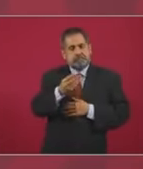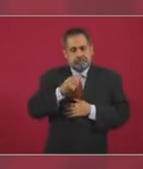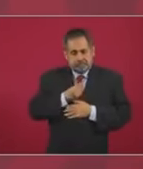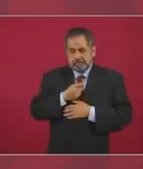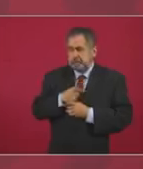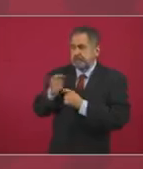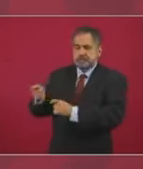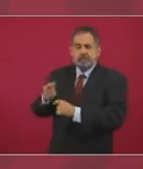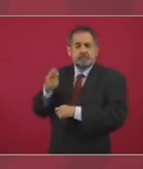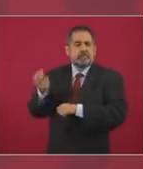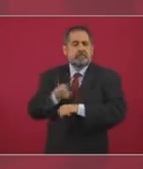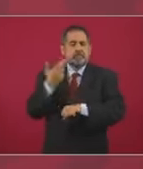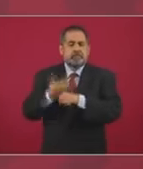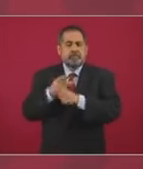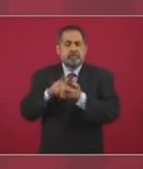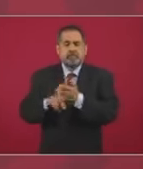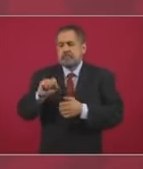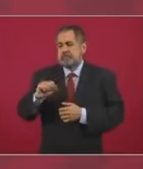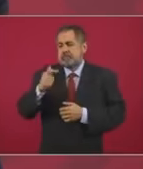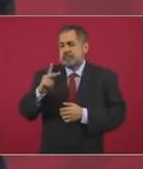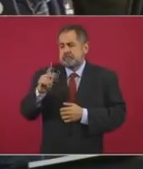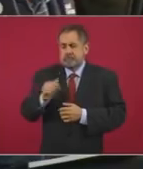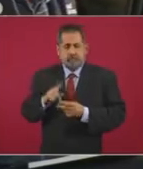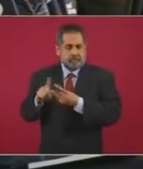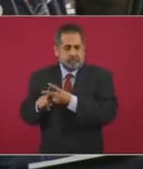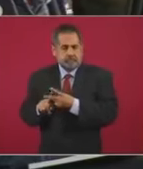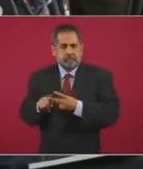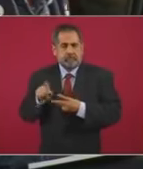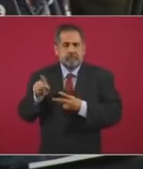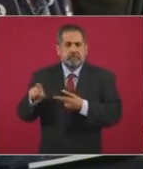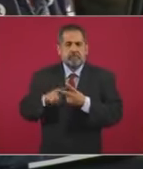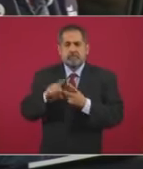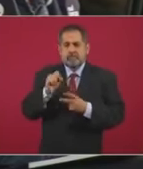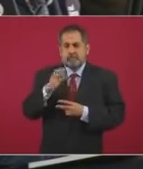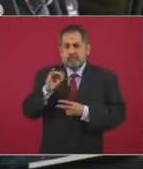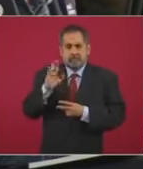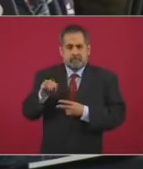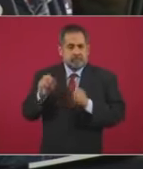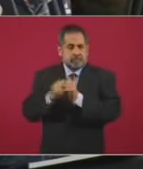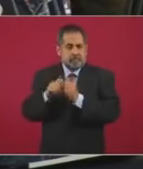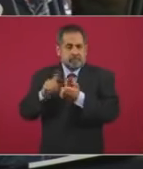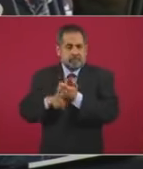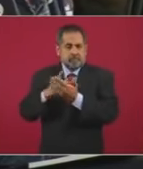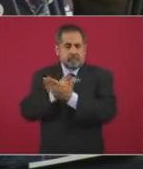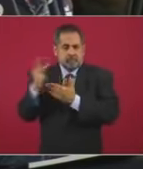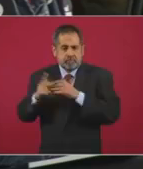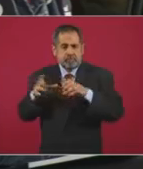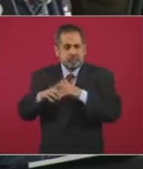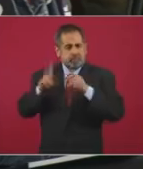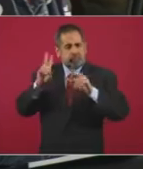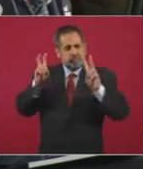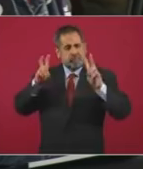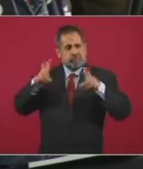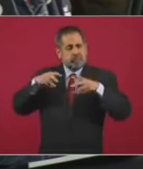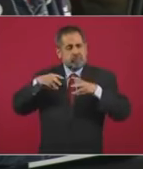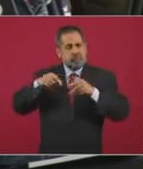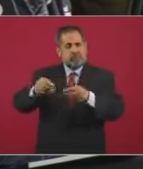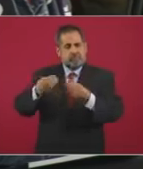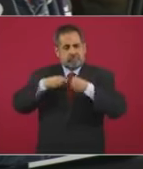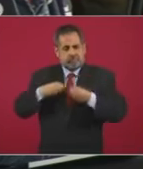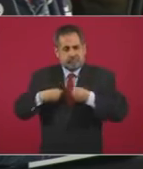secretario de Agricultura, al secretario de Bienestar, que tiene que ver con el programa Sembrando Vida,